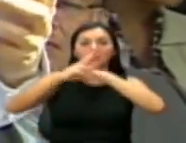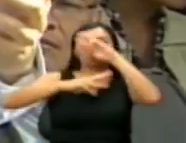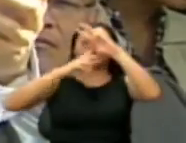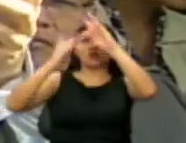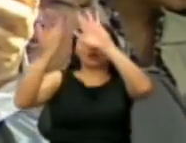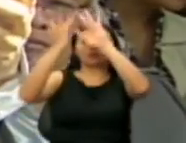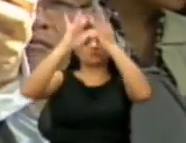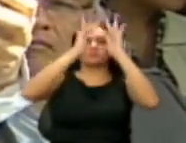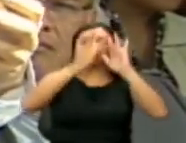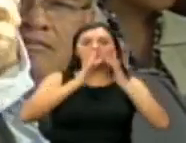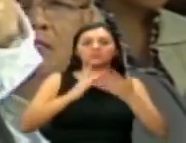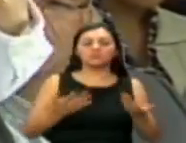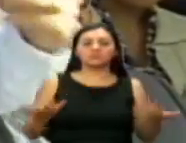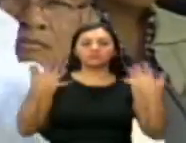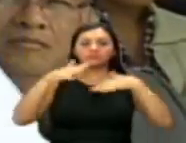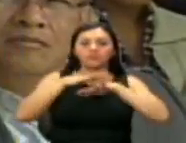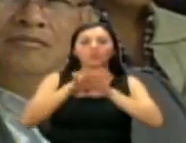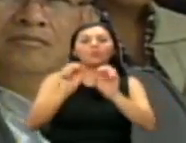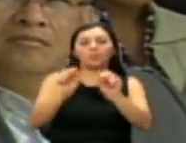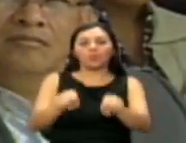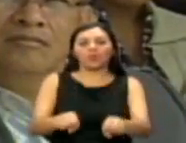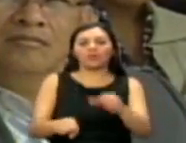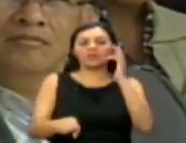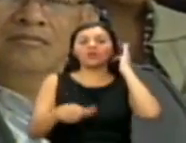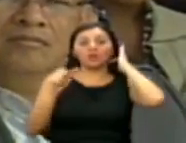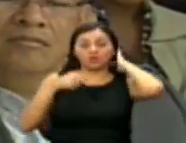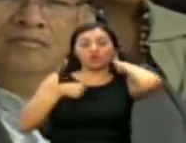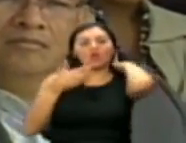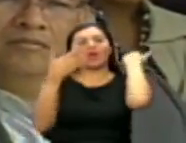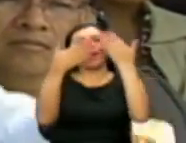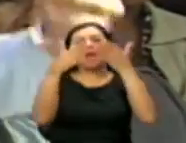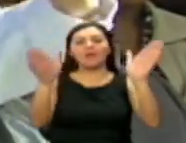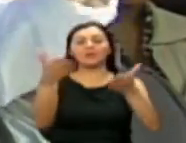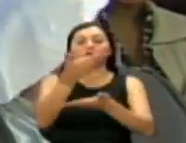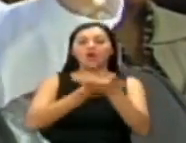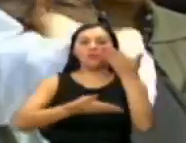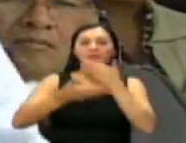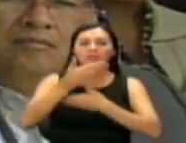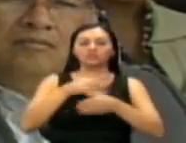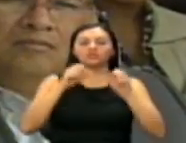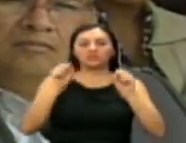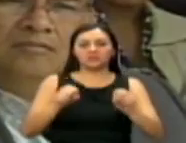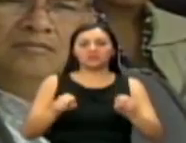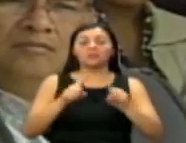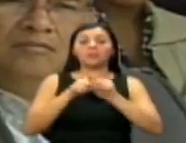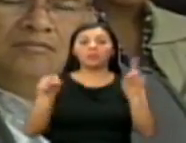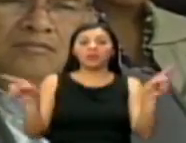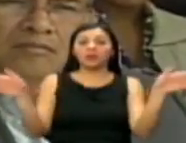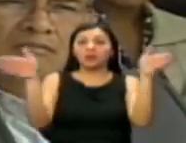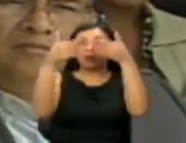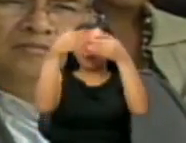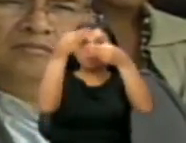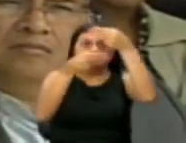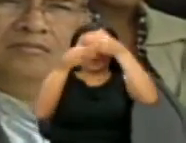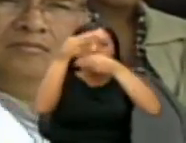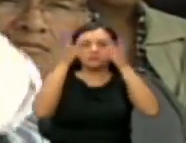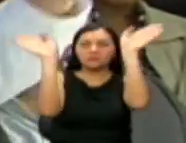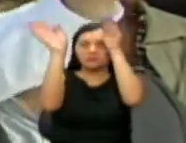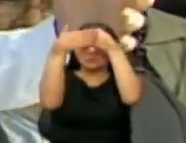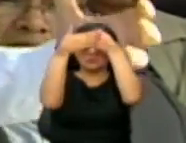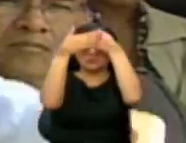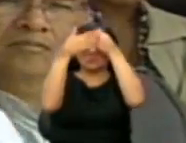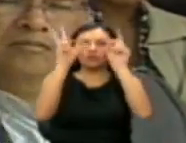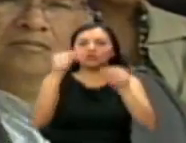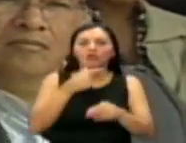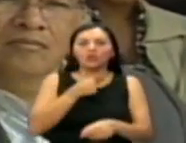tenemos que nosotros articularnos. Nosotros somos muy abiertos en términos de comercio, pero muy cerrados en términos de entrar en los circuitos